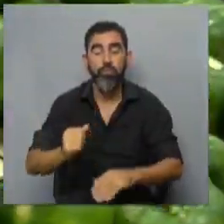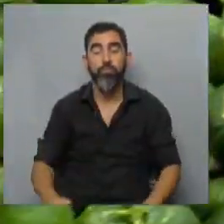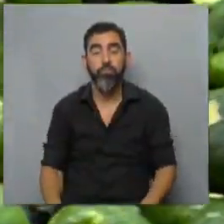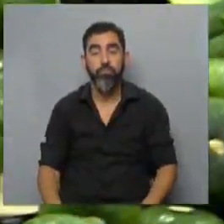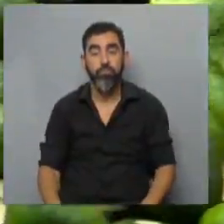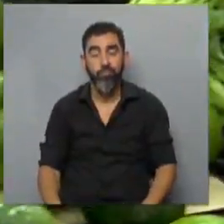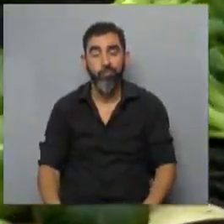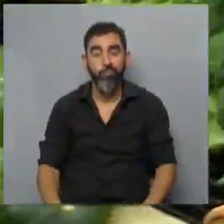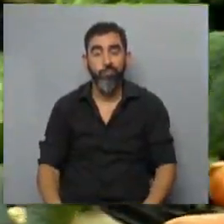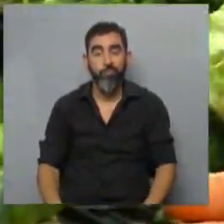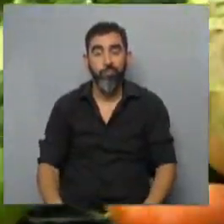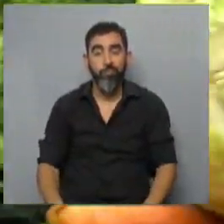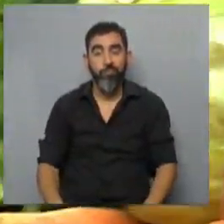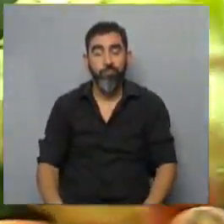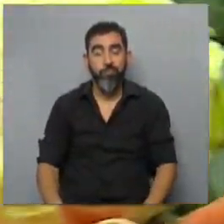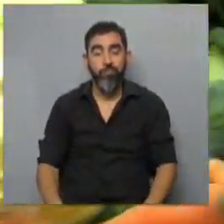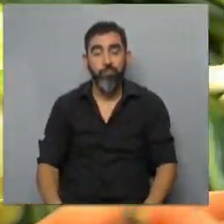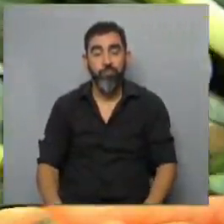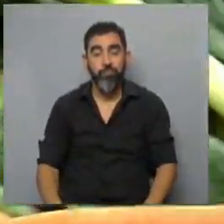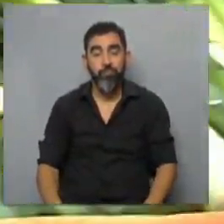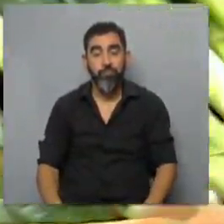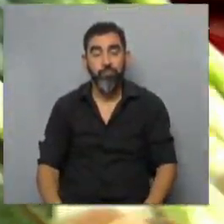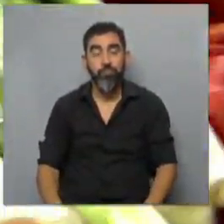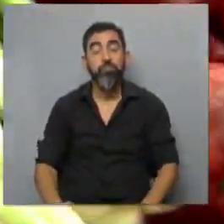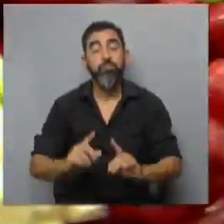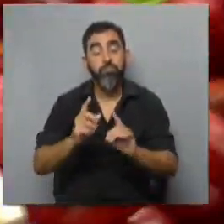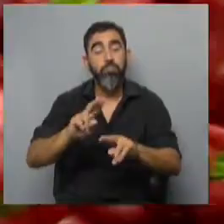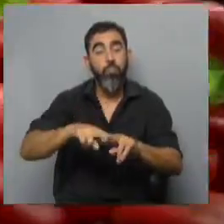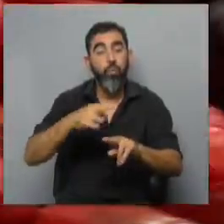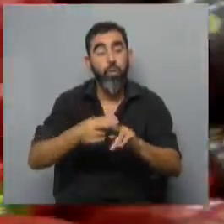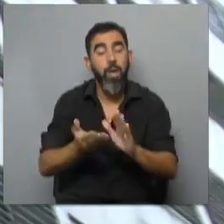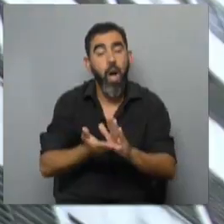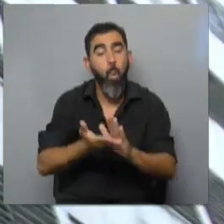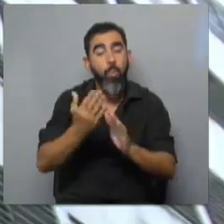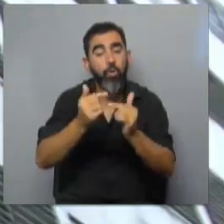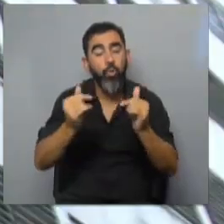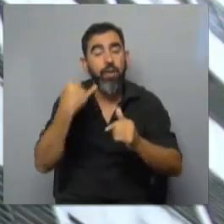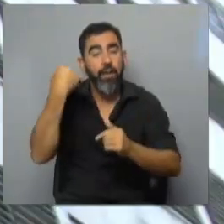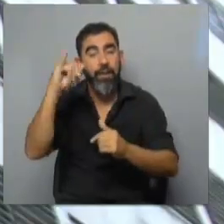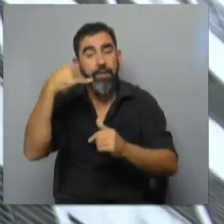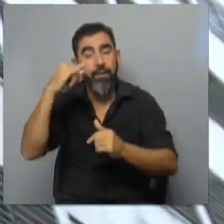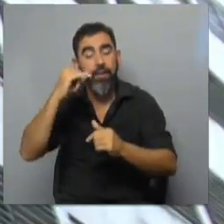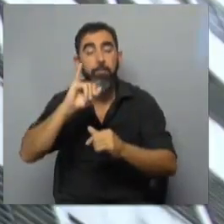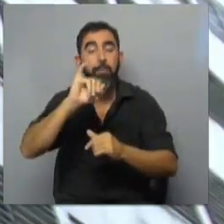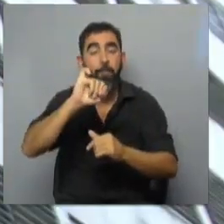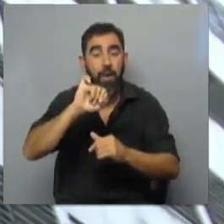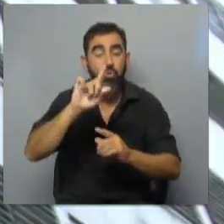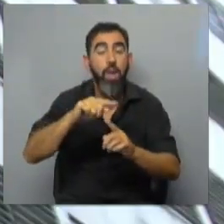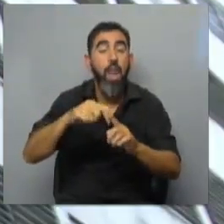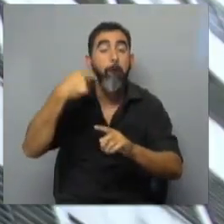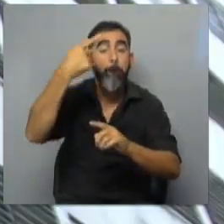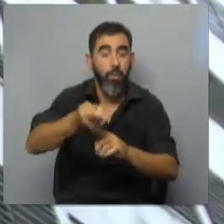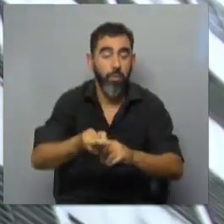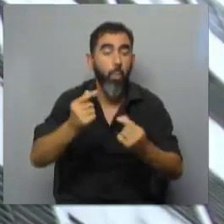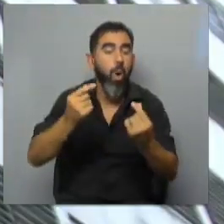en reuniones anteriores se estima además un nuevo aumento de las tasas de interés para la sesión de mayo y las siguientes